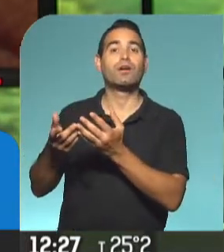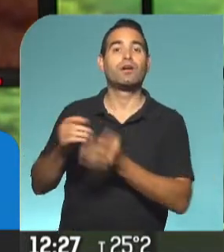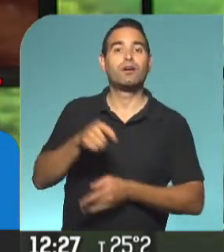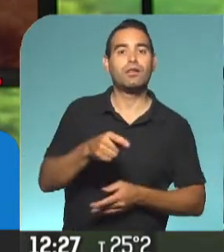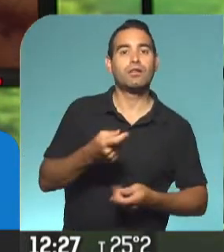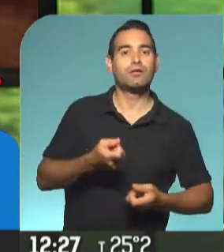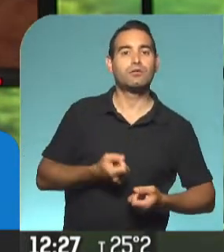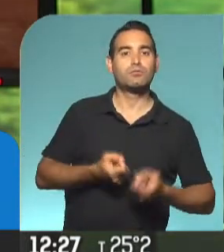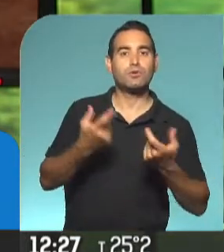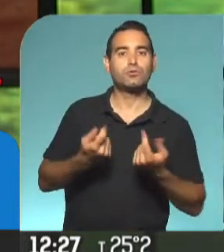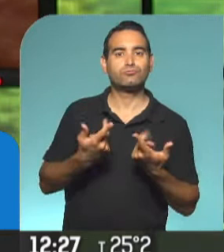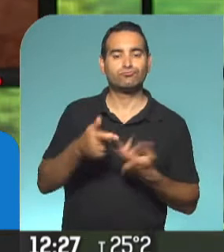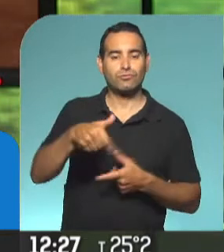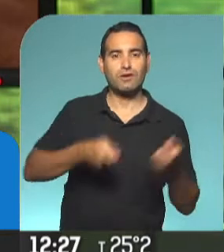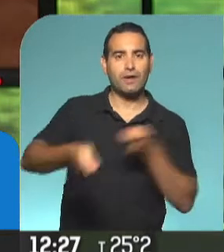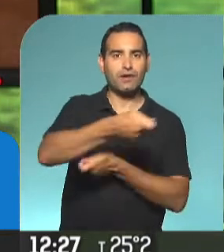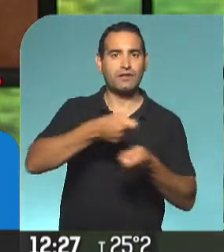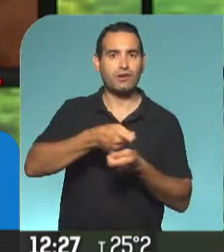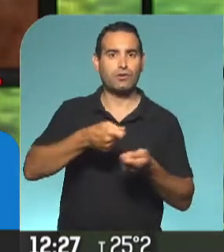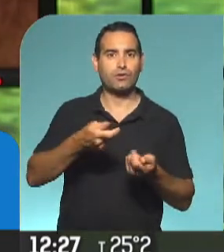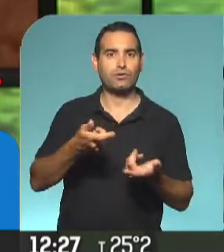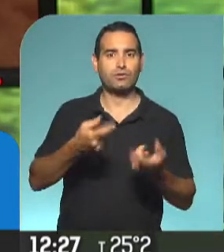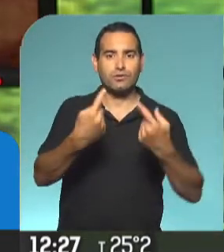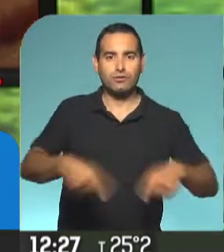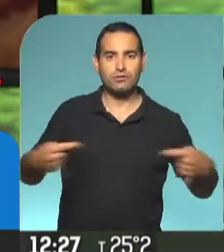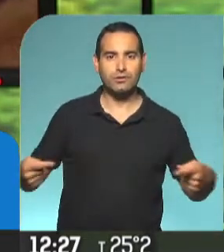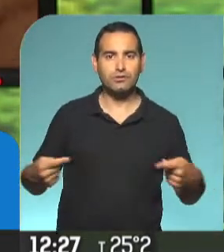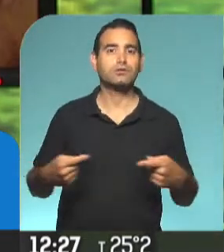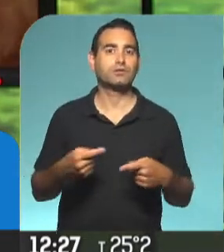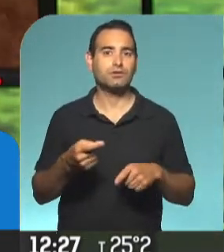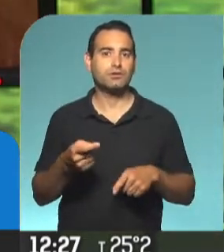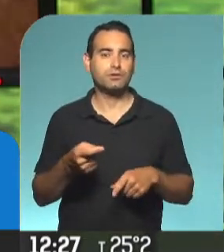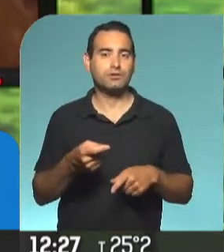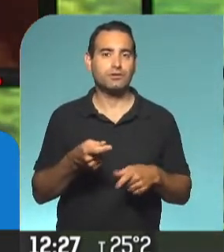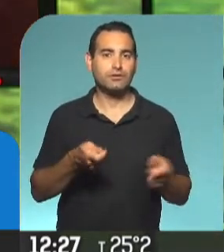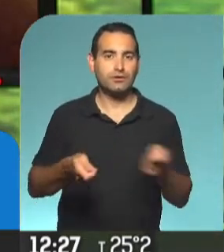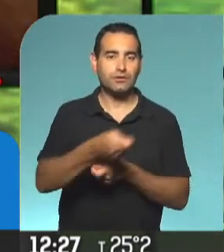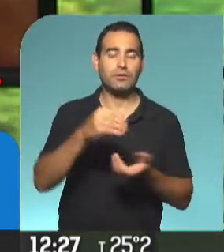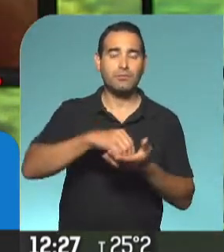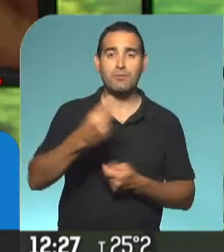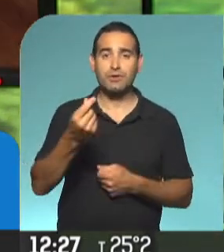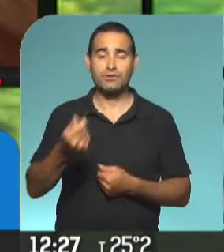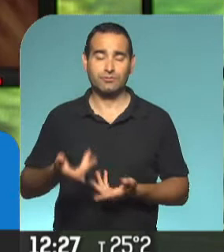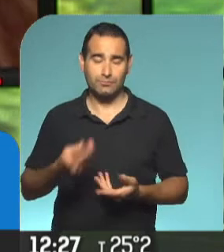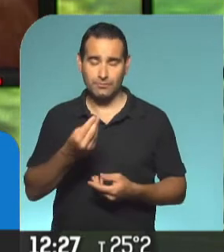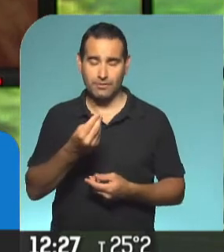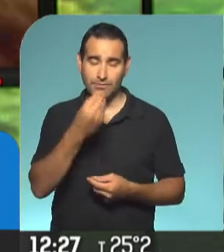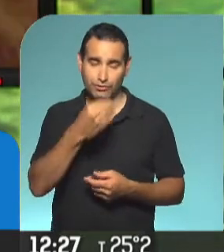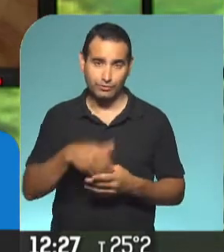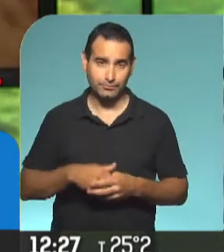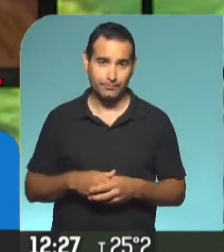en el abastecimiento interno de esos mismos de mama misma materia primas y los precios de los alimentos es desde el punto